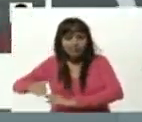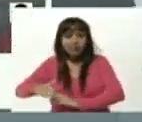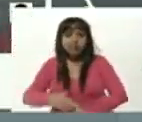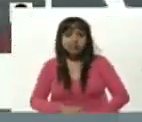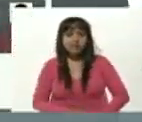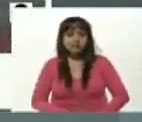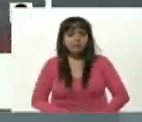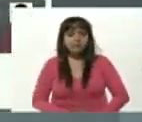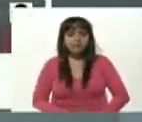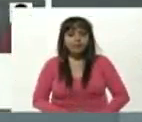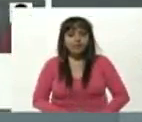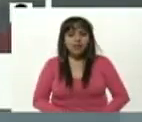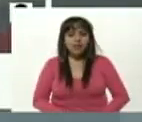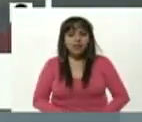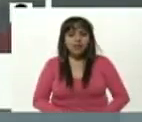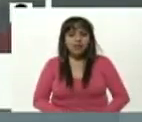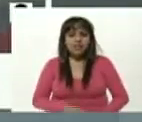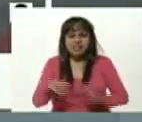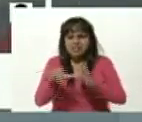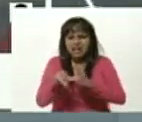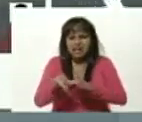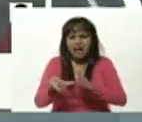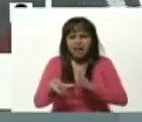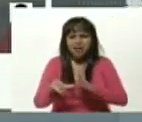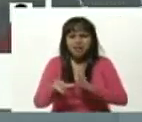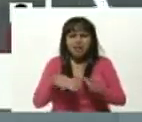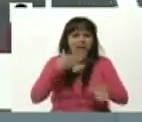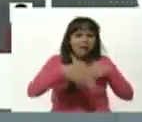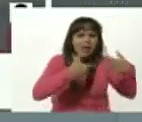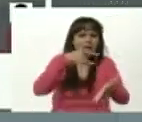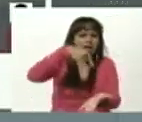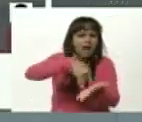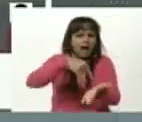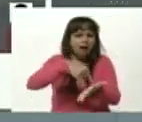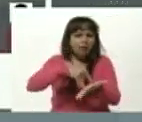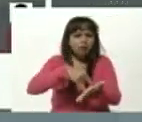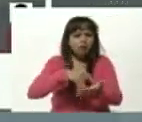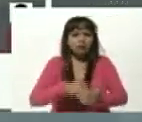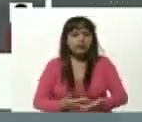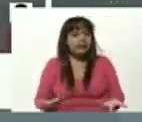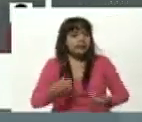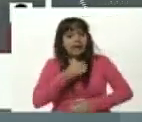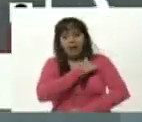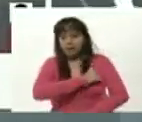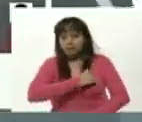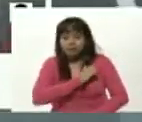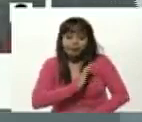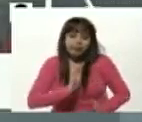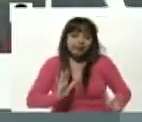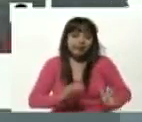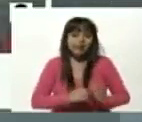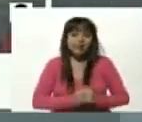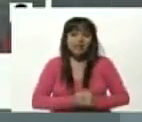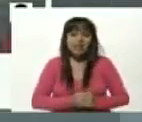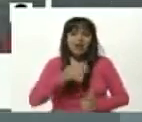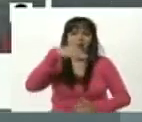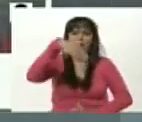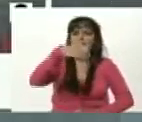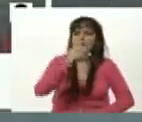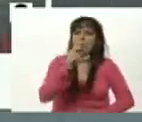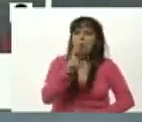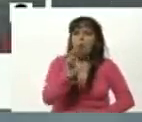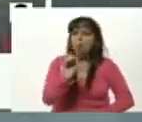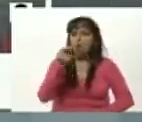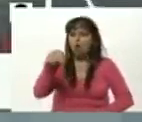digamos que asoma hacia la costa carabobeña, y en el caso lamentable mucho de Morón, bueno,